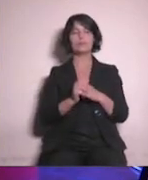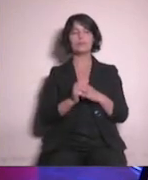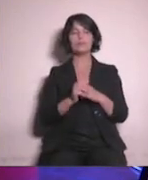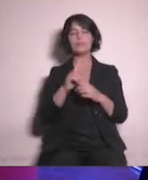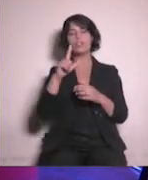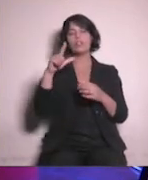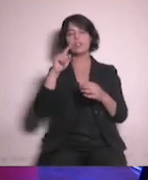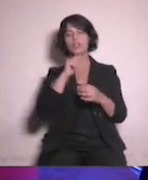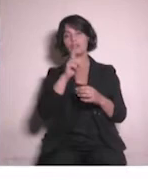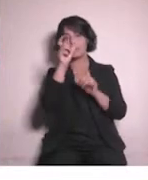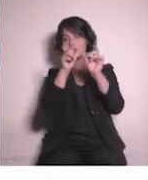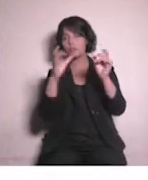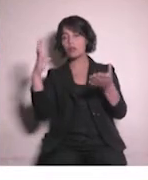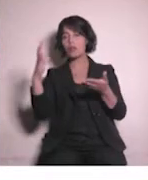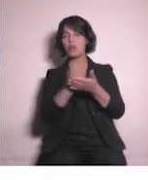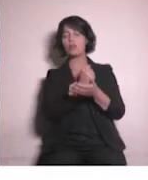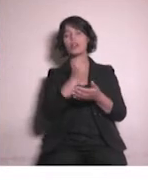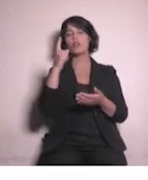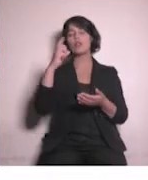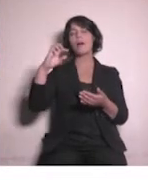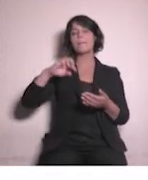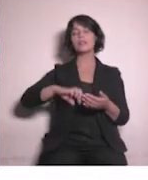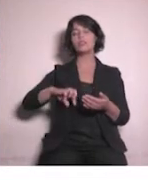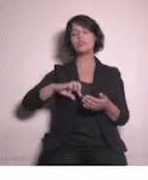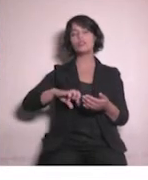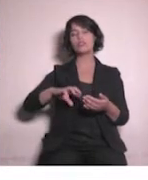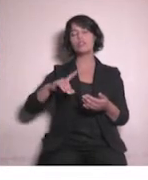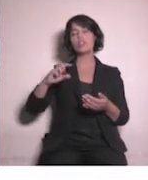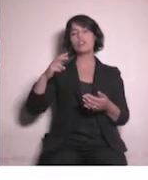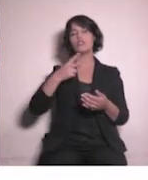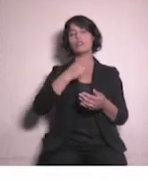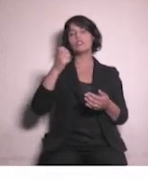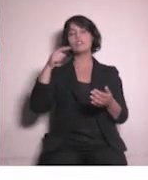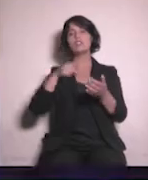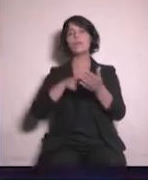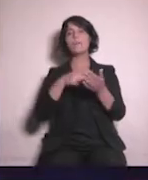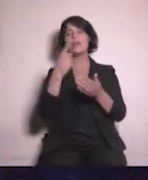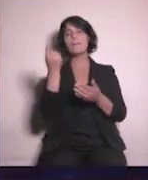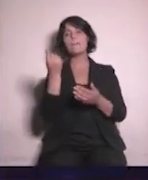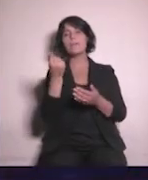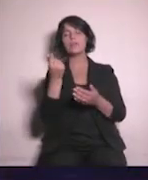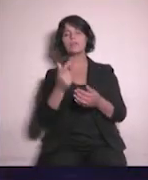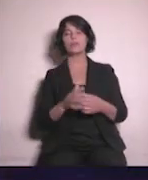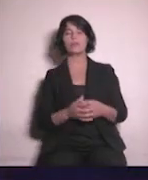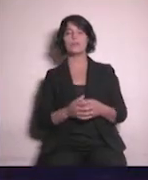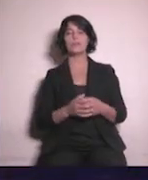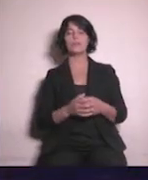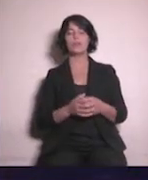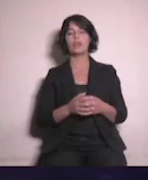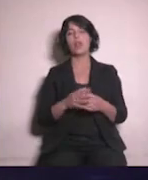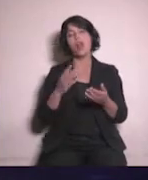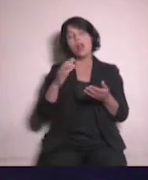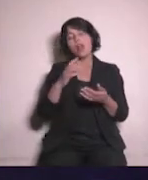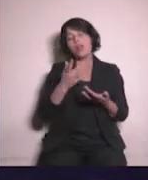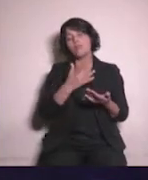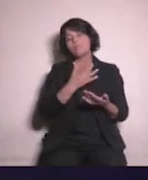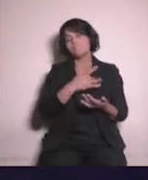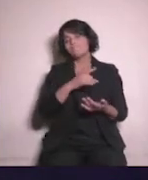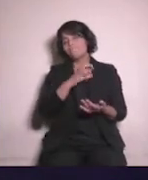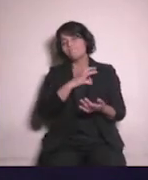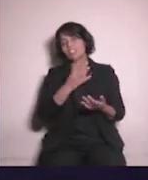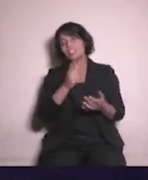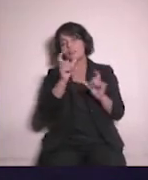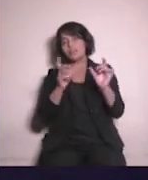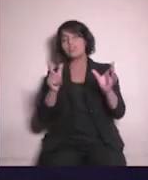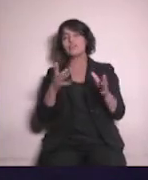Ellos logran una pensión de 200 mil pesos. Y lamentablemente este grupo debe tener una gran frustración porque